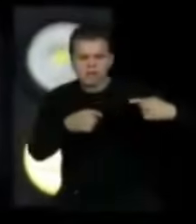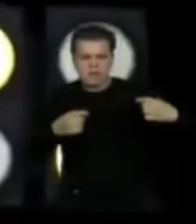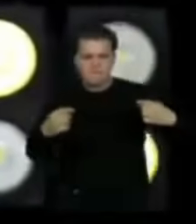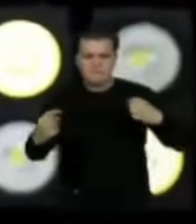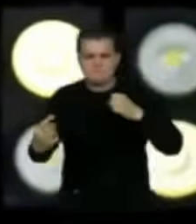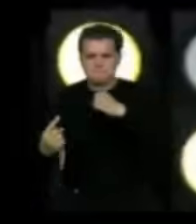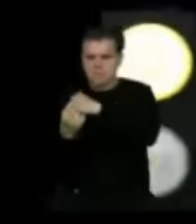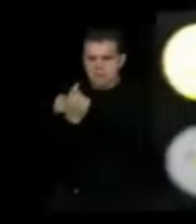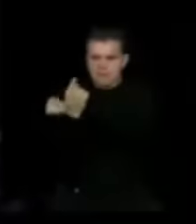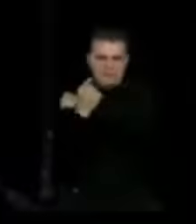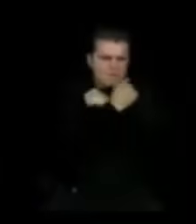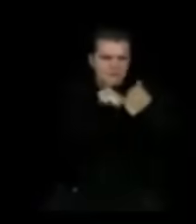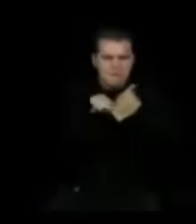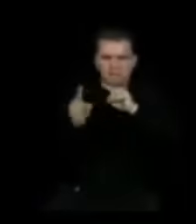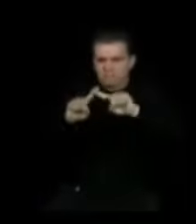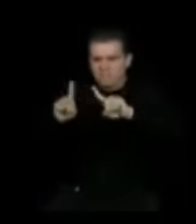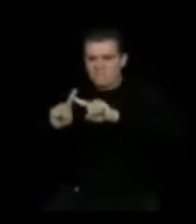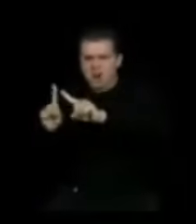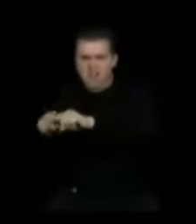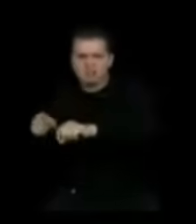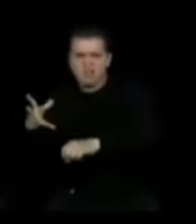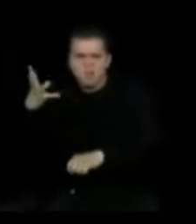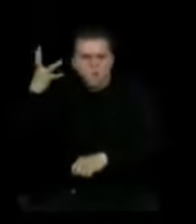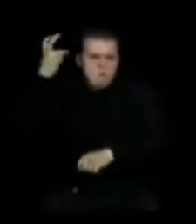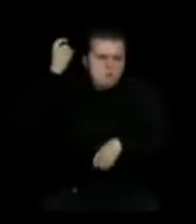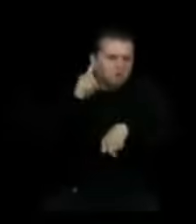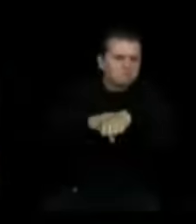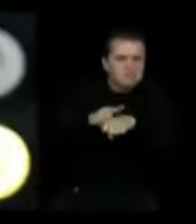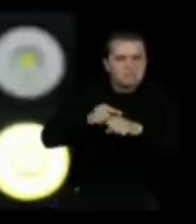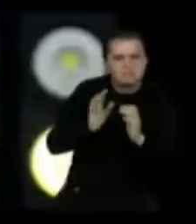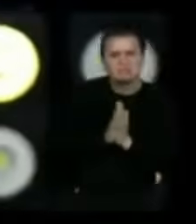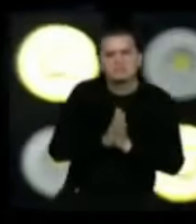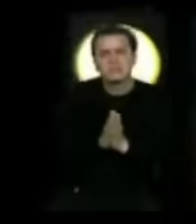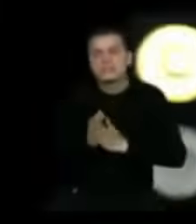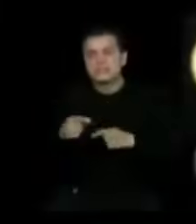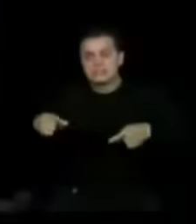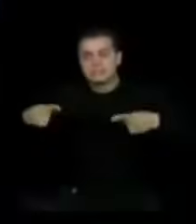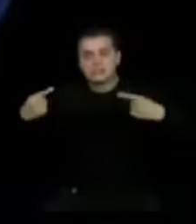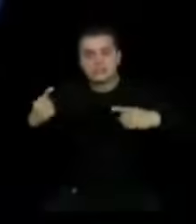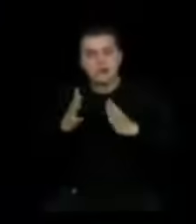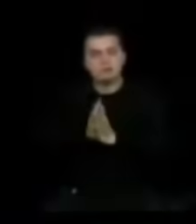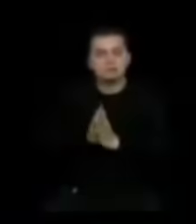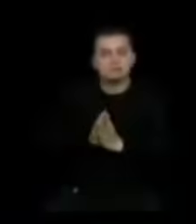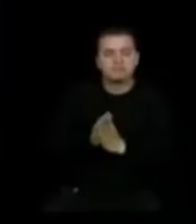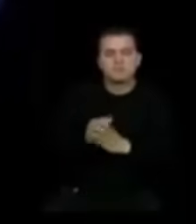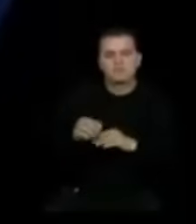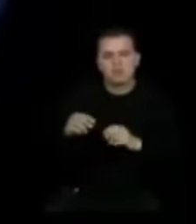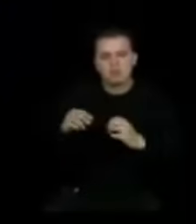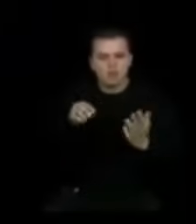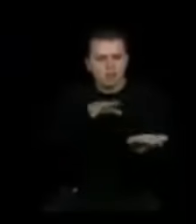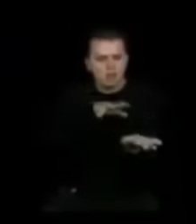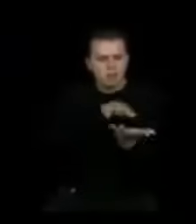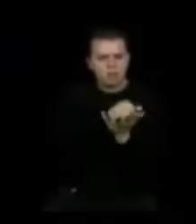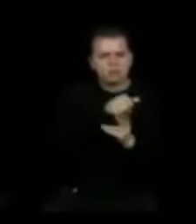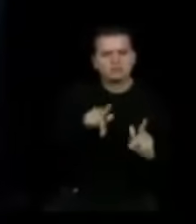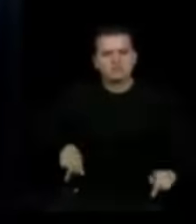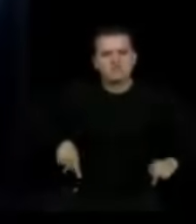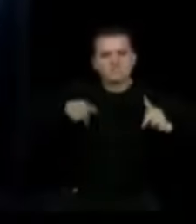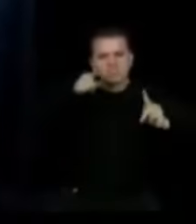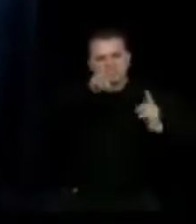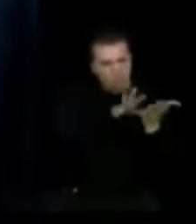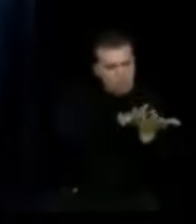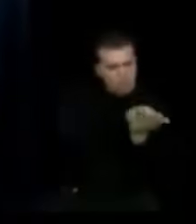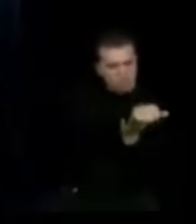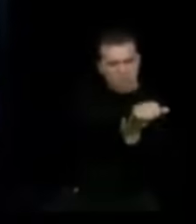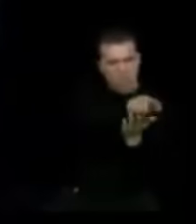diferentes personas en diferentes tiempos. Pero es un enemigo que viene a destruir tu vida,